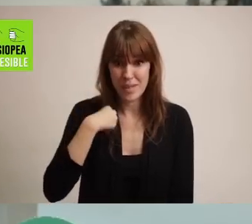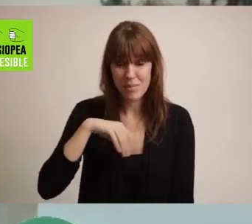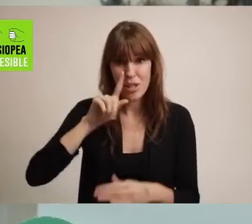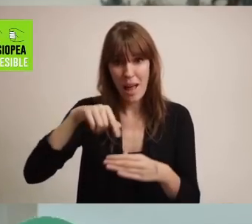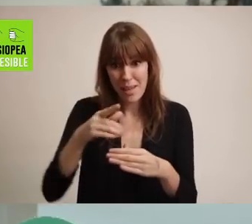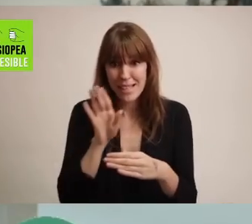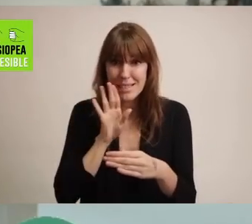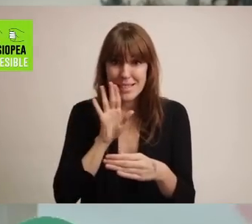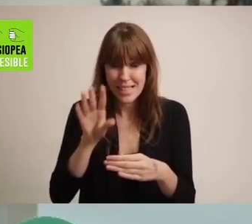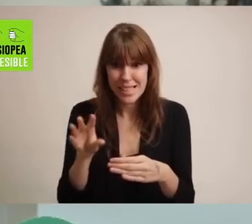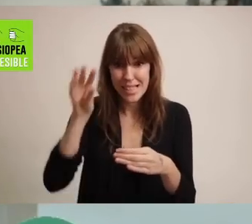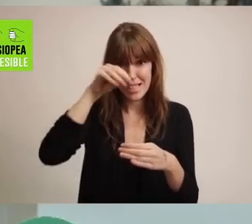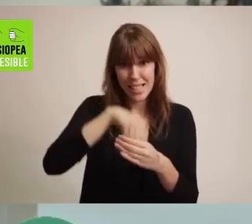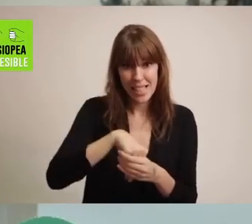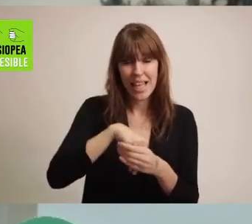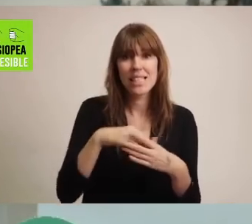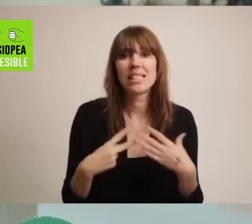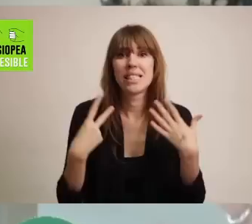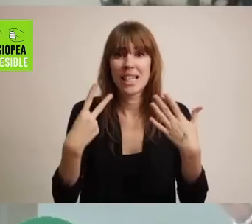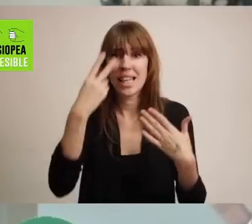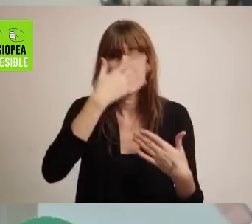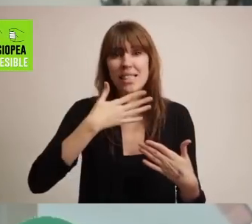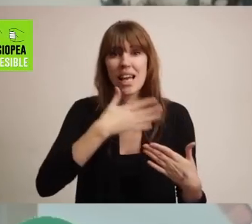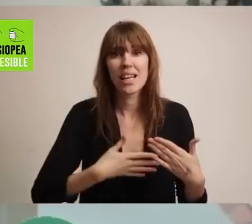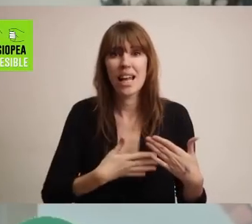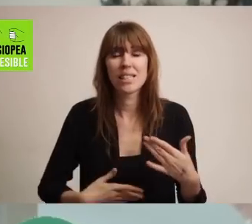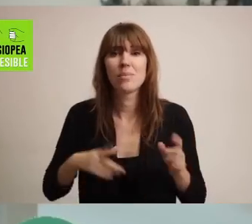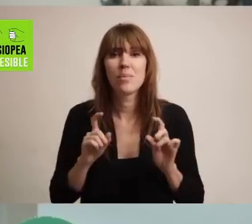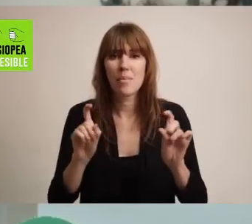su vez con los 7 chakras maestros.